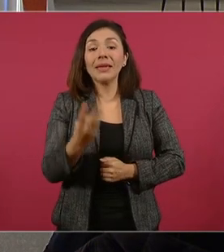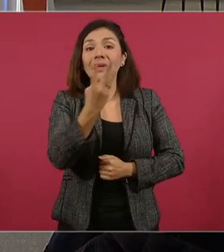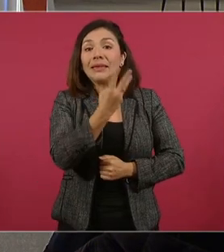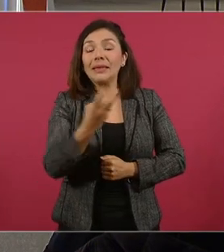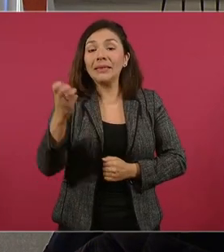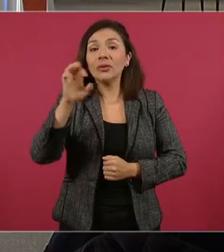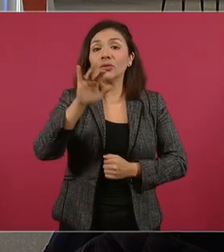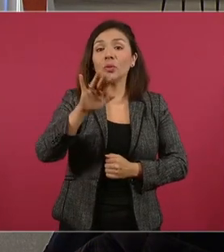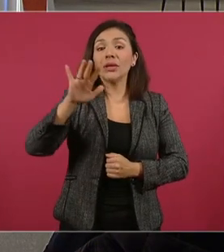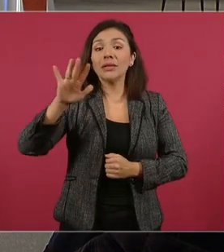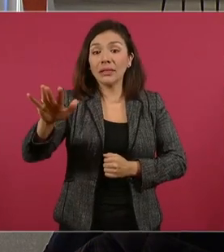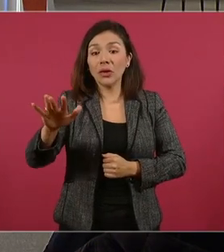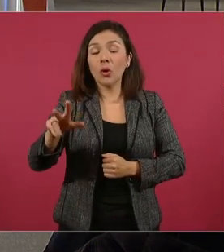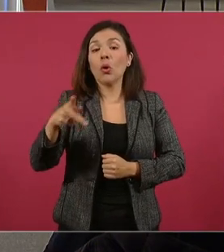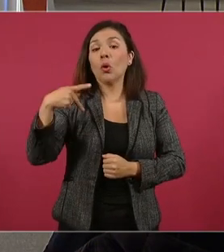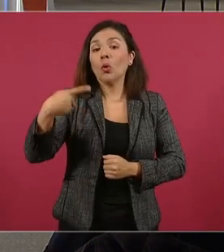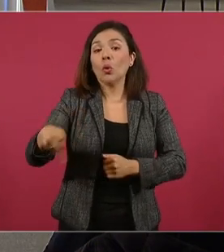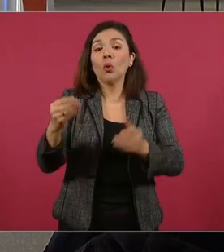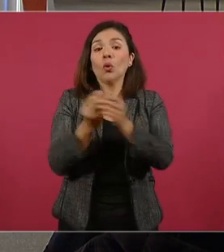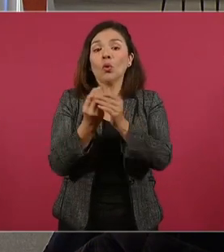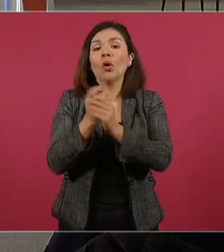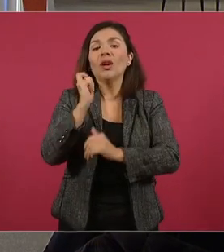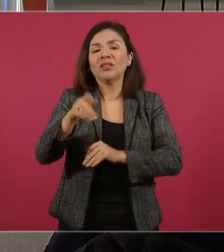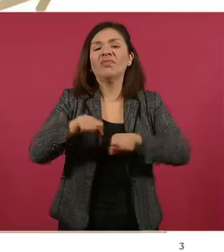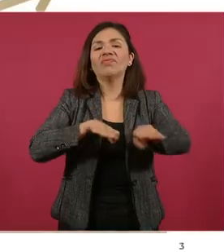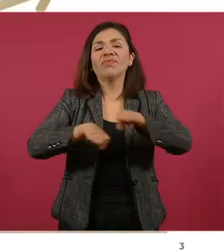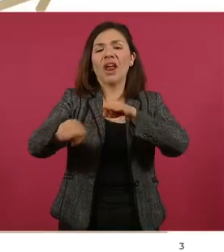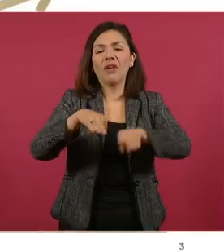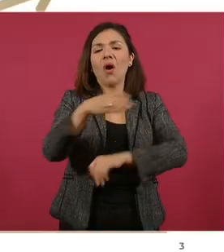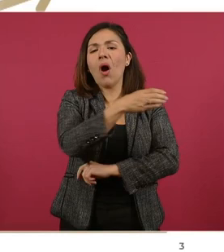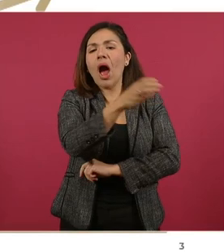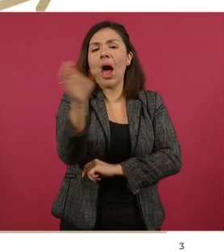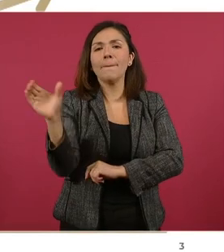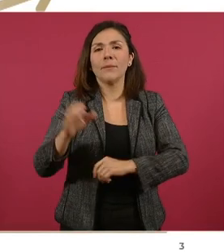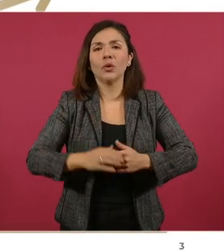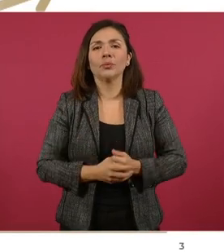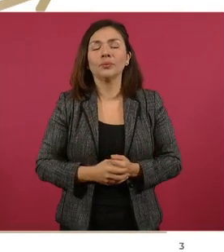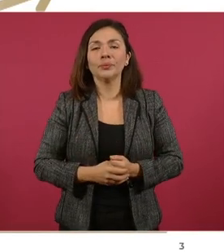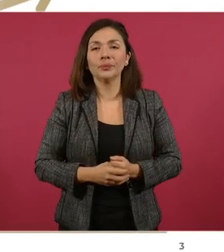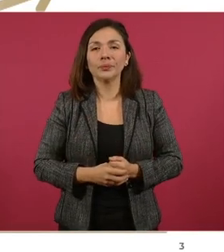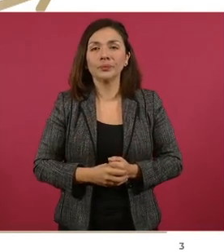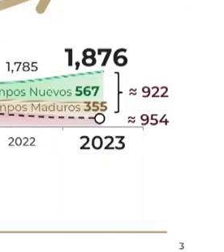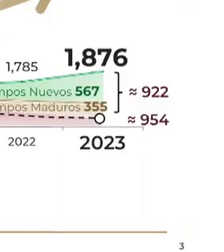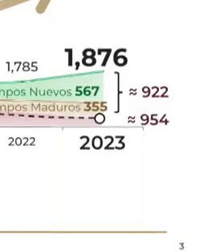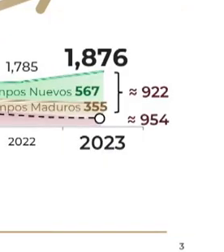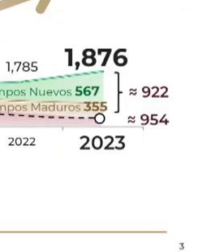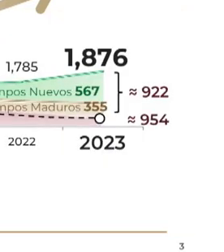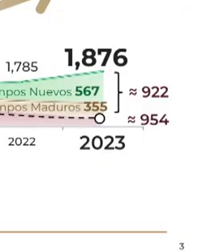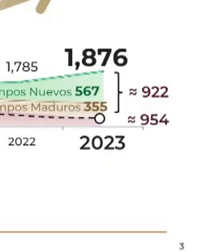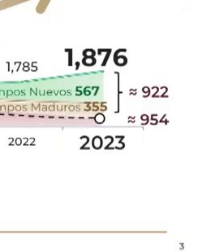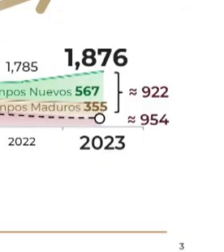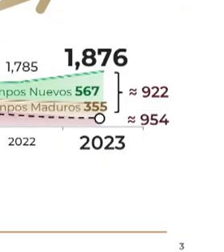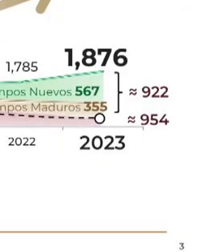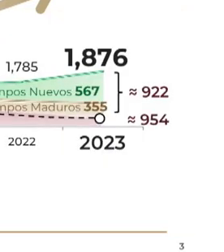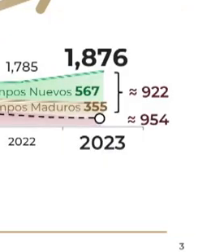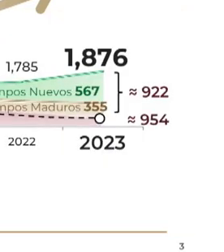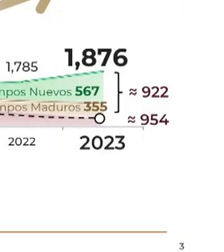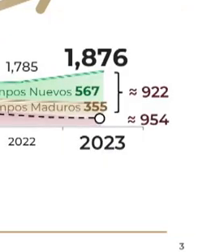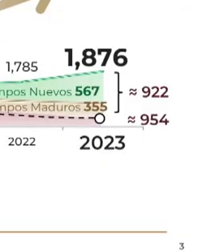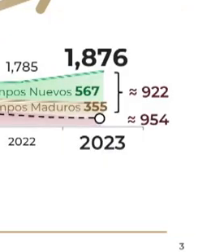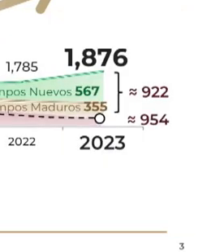355 que provienen de la actividad de los campos maduros y 567 de los campos